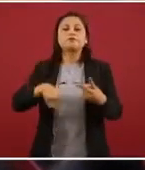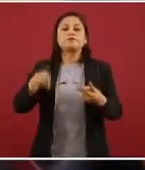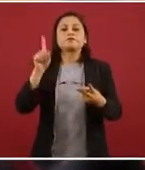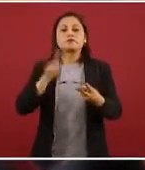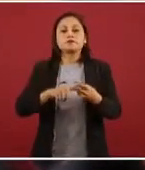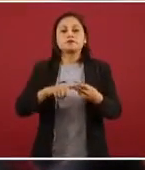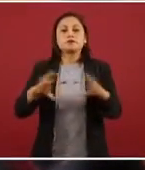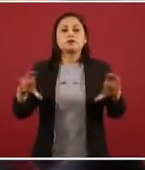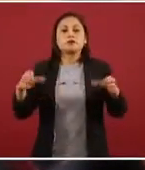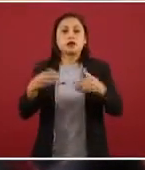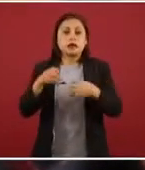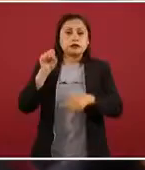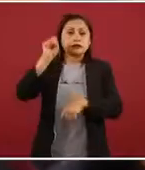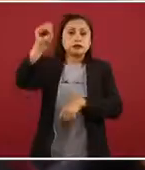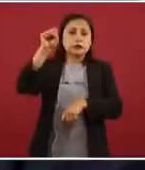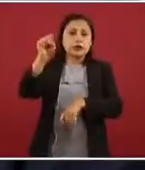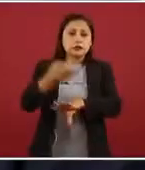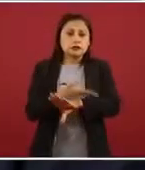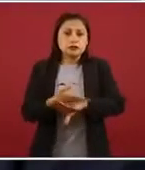sindicatos blancos,